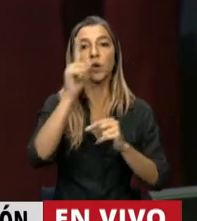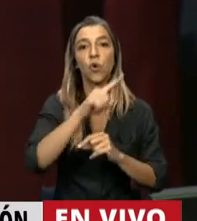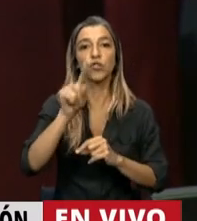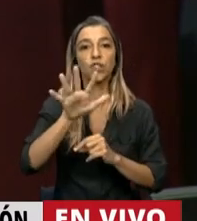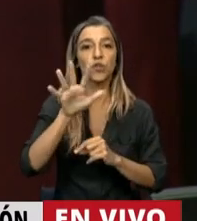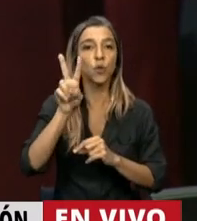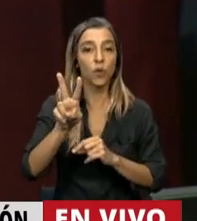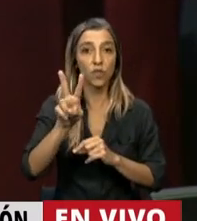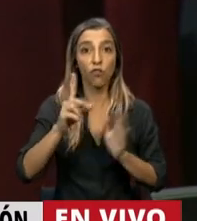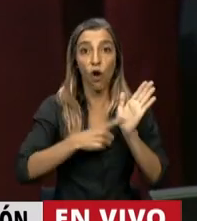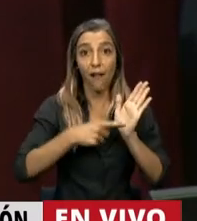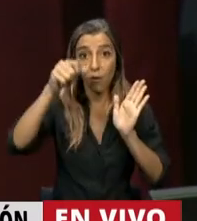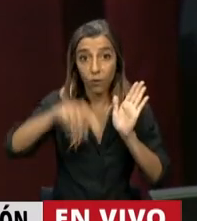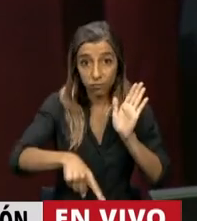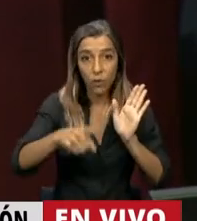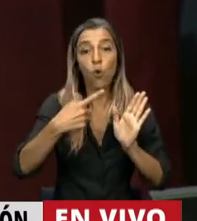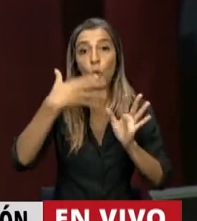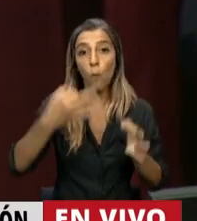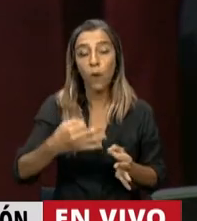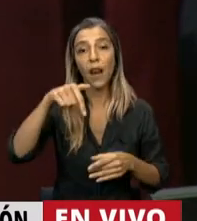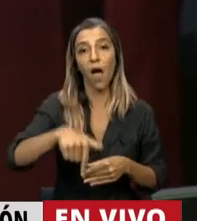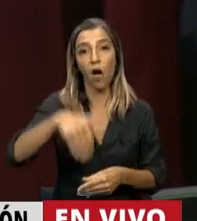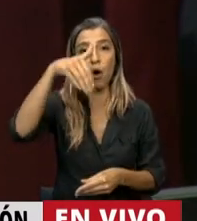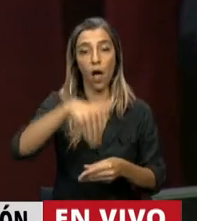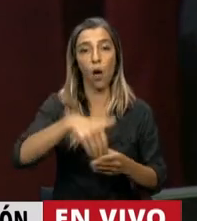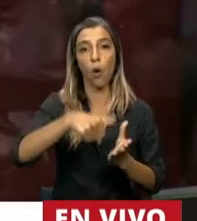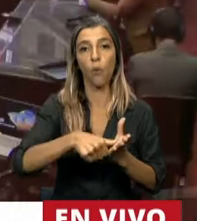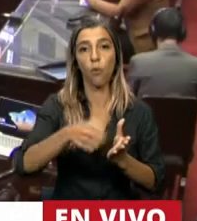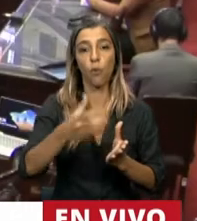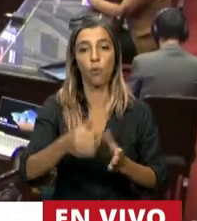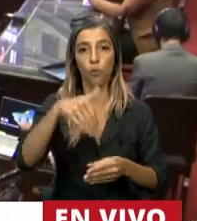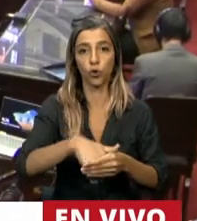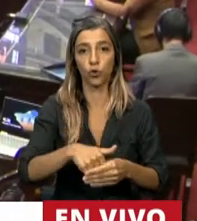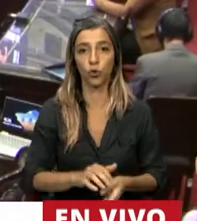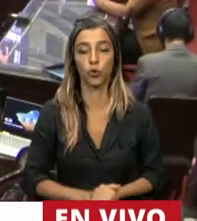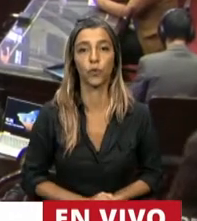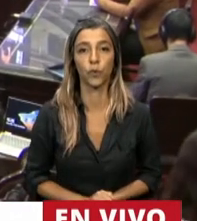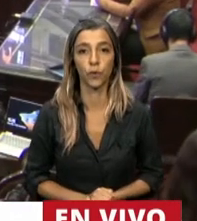del reglamento. Sírvanse marcar su voto.